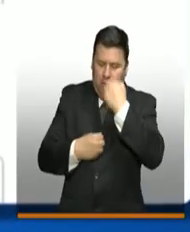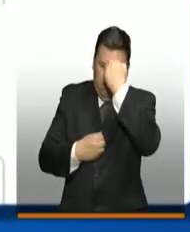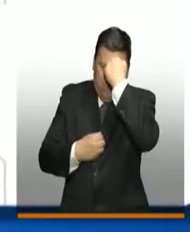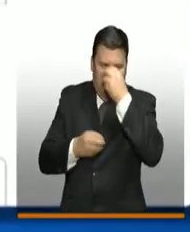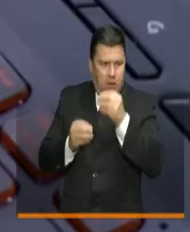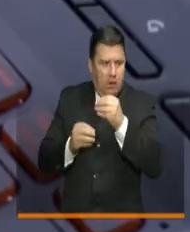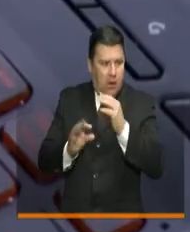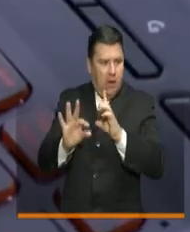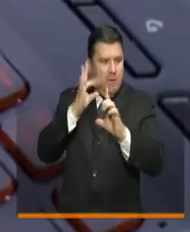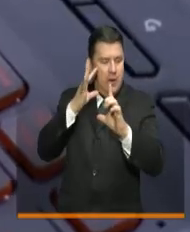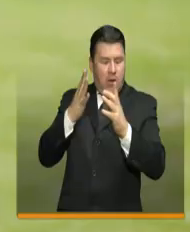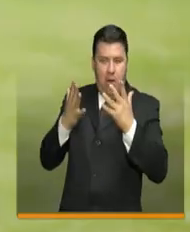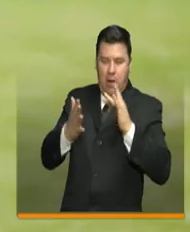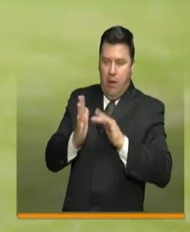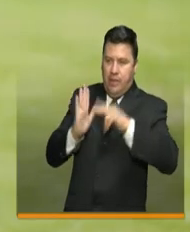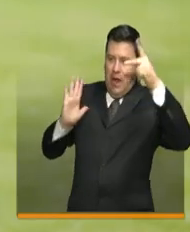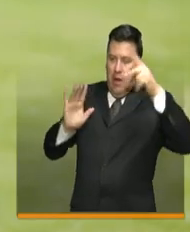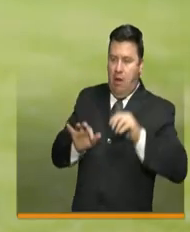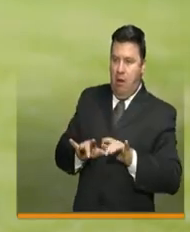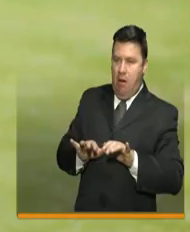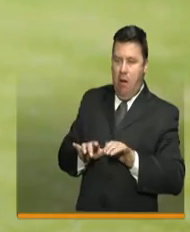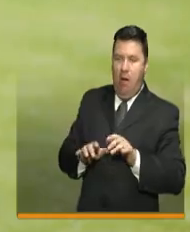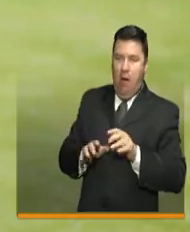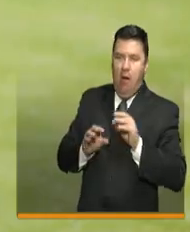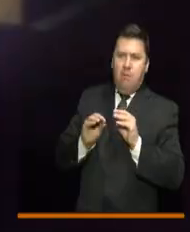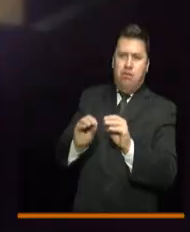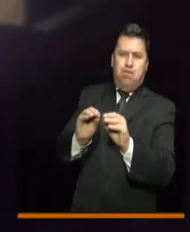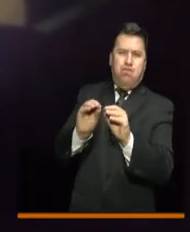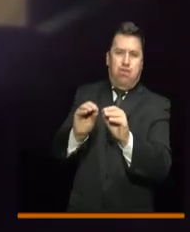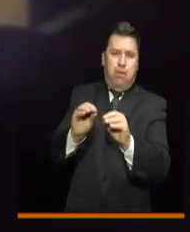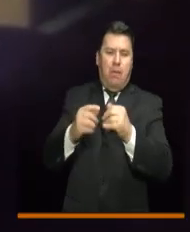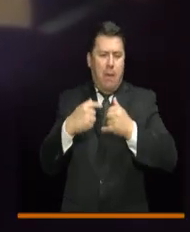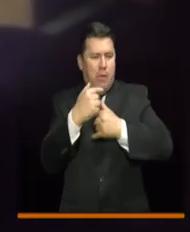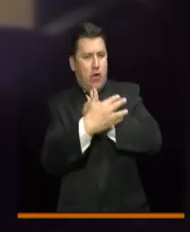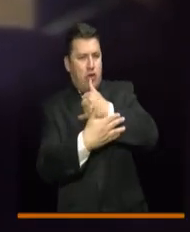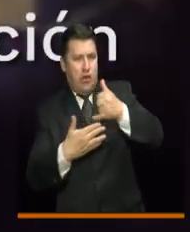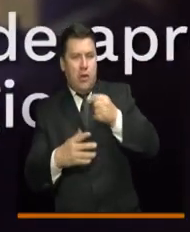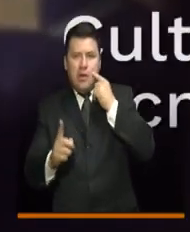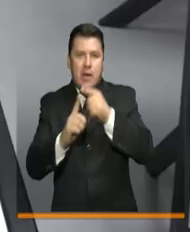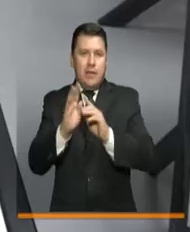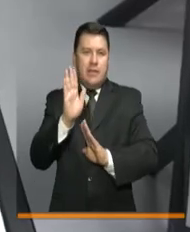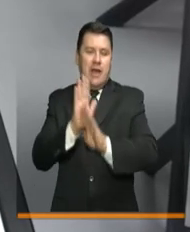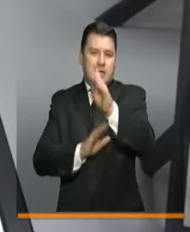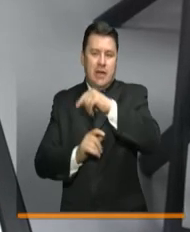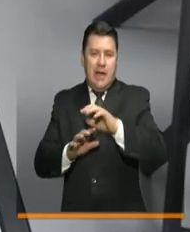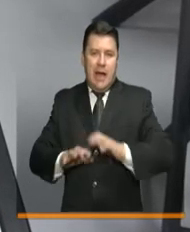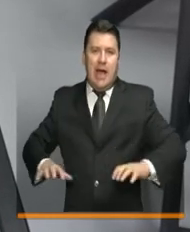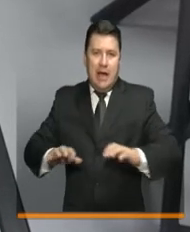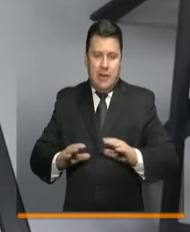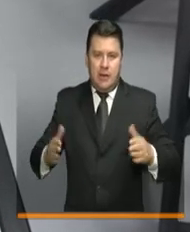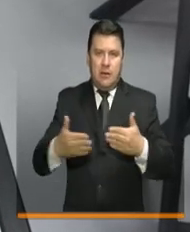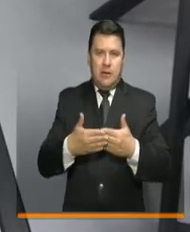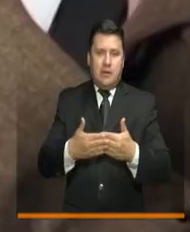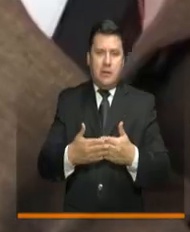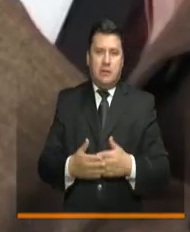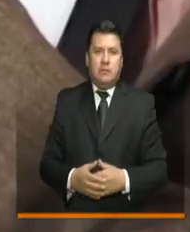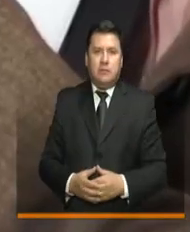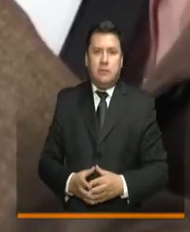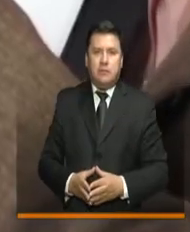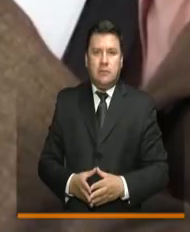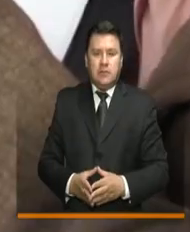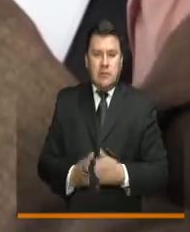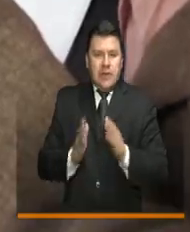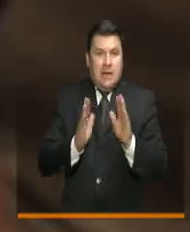sus estudiantes de apropiación tecnológica que les permita de alguna manera llevar a cabo el desarrollo de las actividades académicas correspondientes al